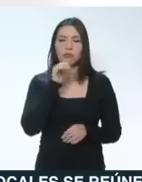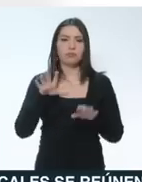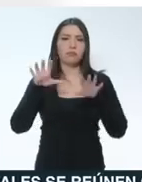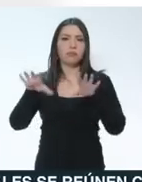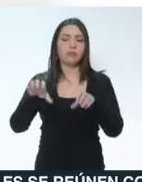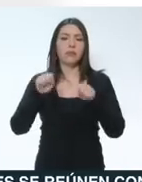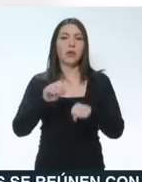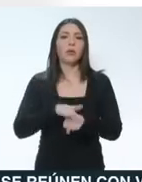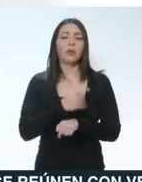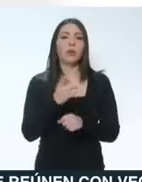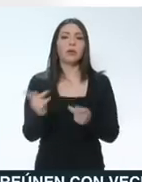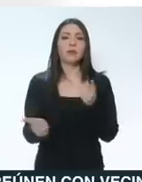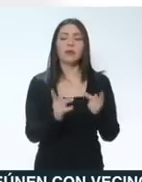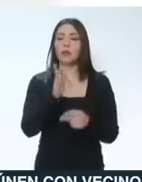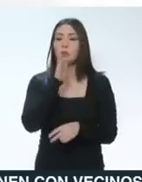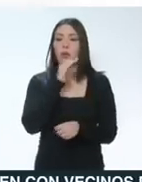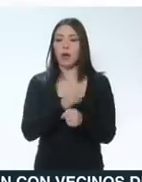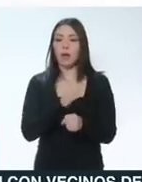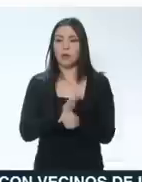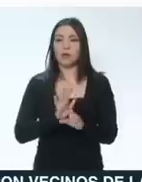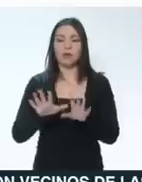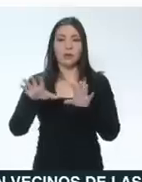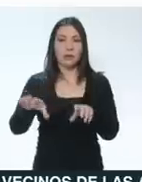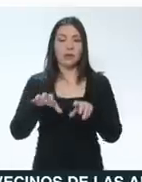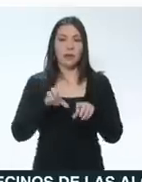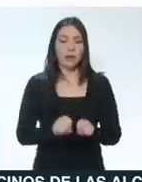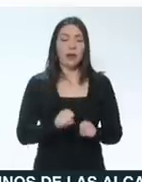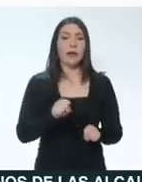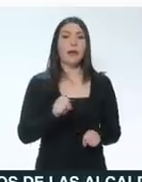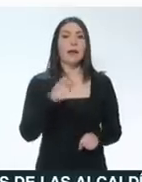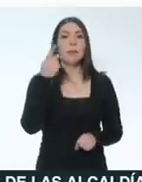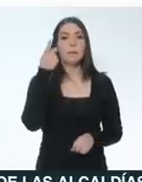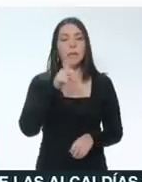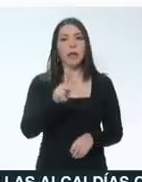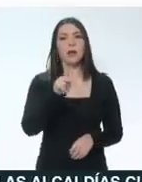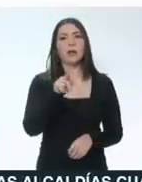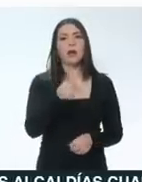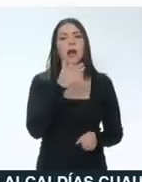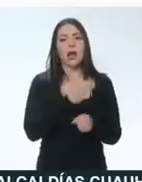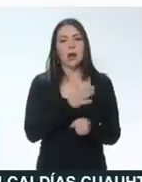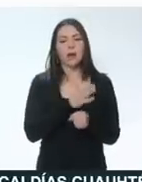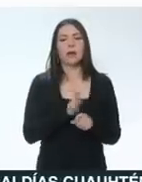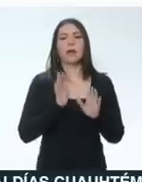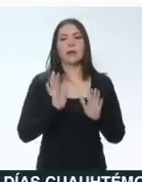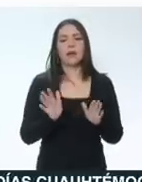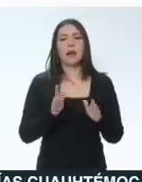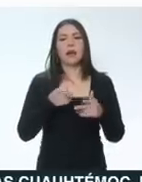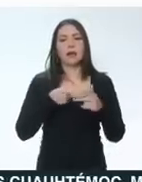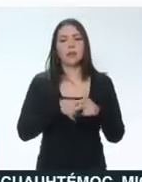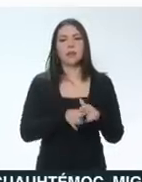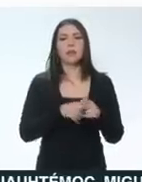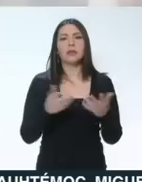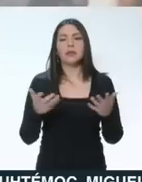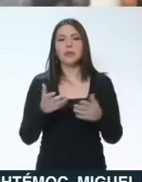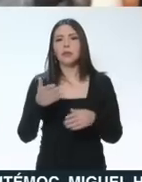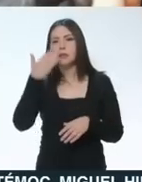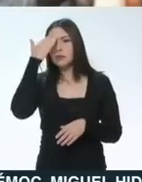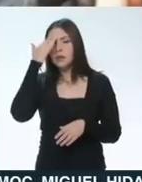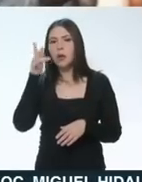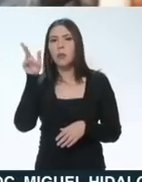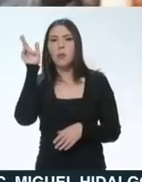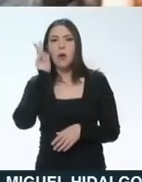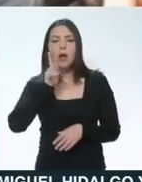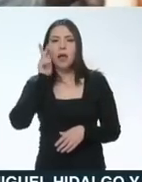no permiten que se pueda detener a esta persona. Sin embargo, bueno, es lo que se está haciendo, ¿no? O sea, se están consignando todas las